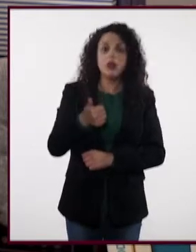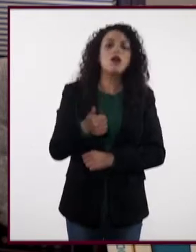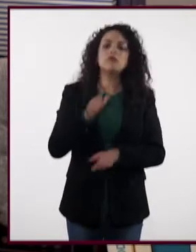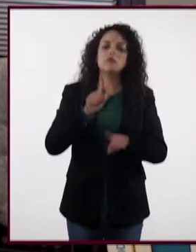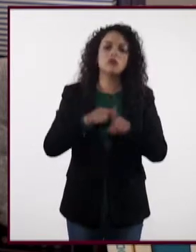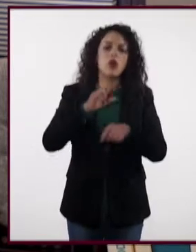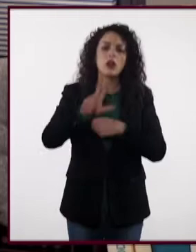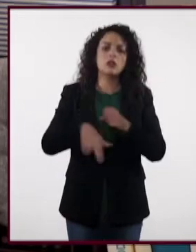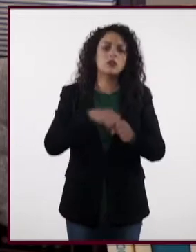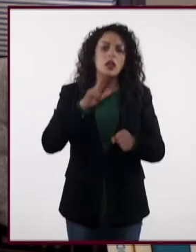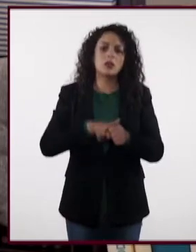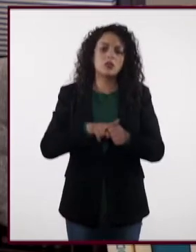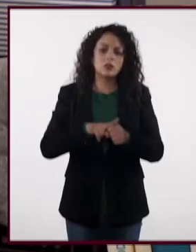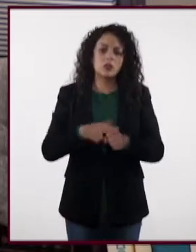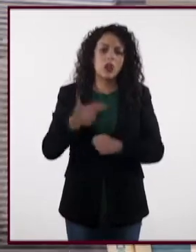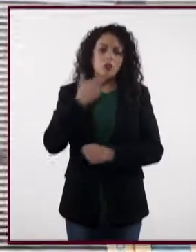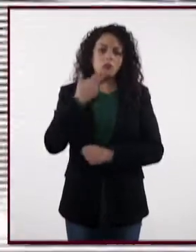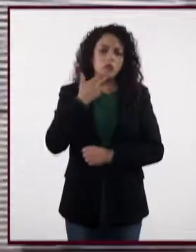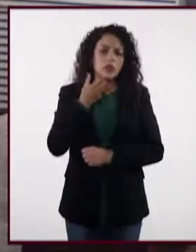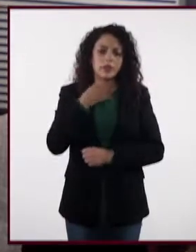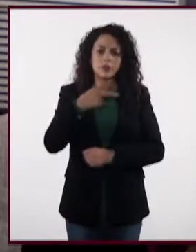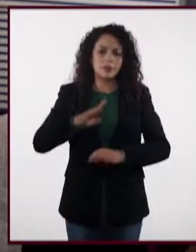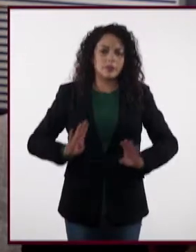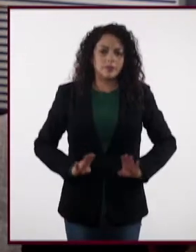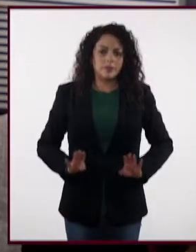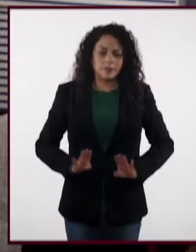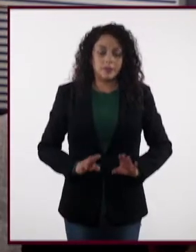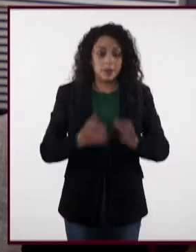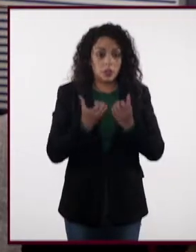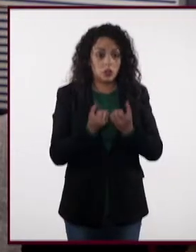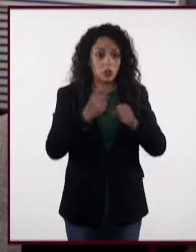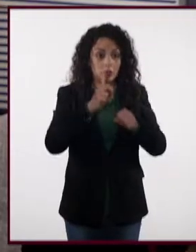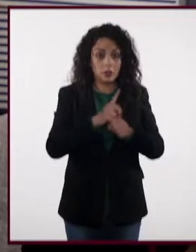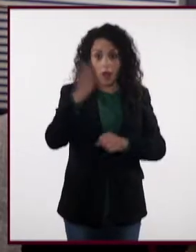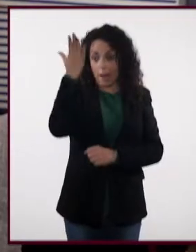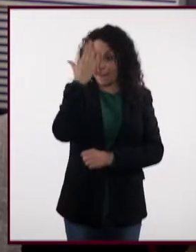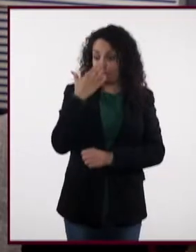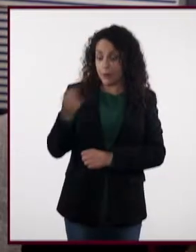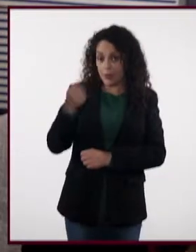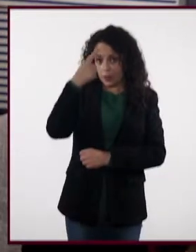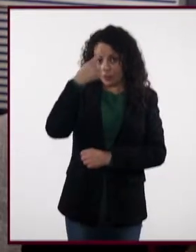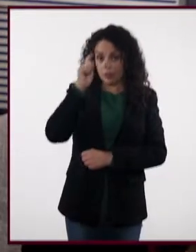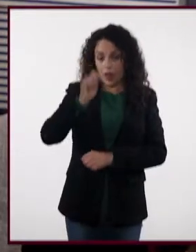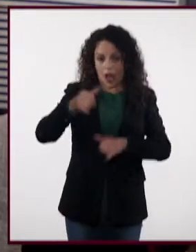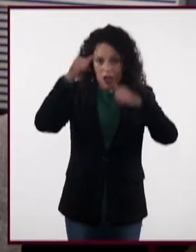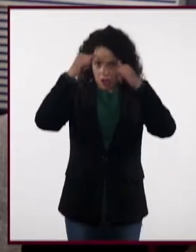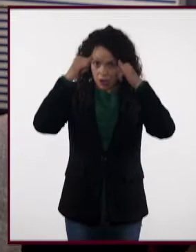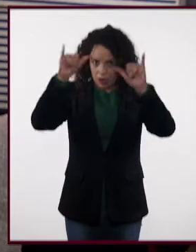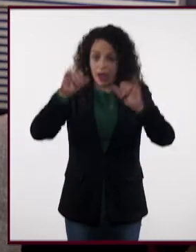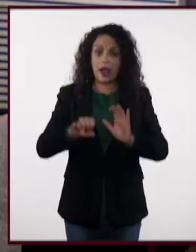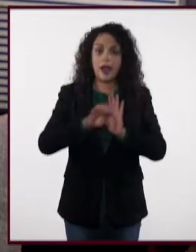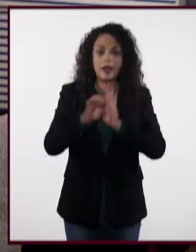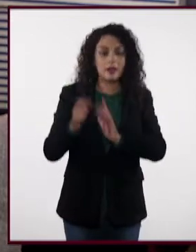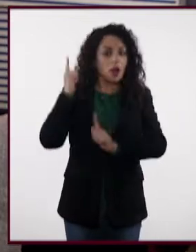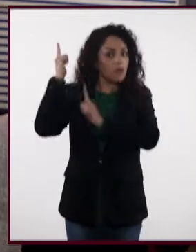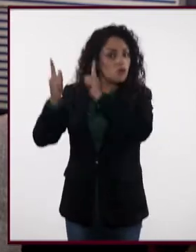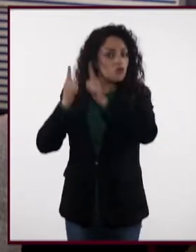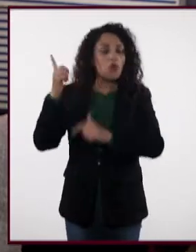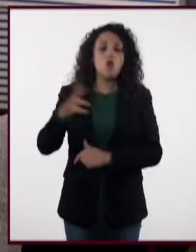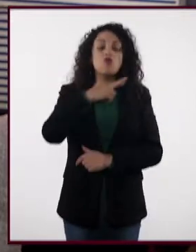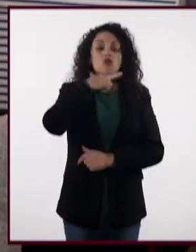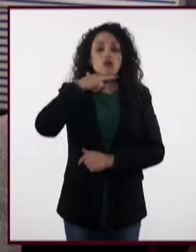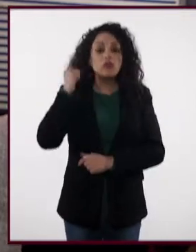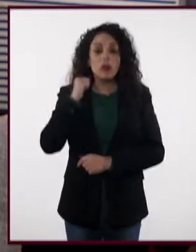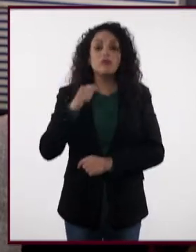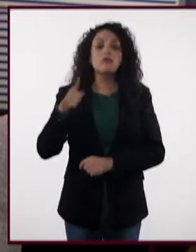del color natural de las fibras usadas. Sociedades que se especializaron en la crianza de ganado, como los griegos y los romanos,